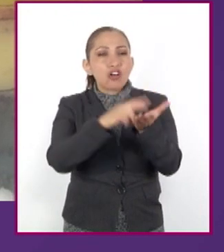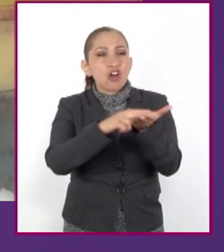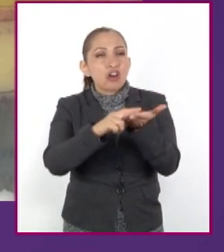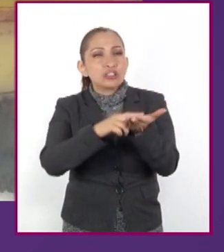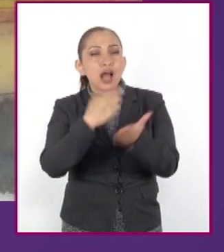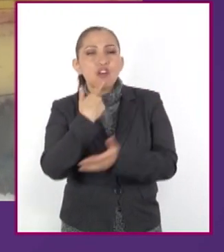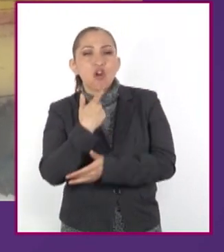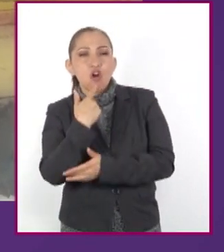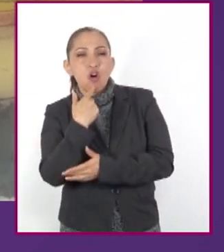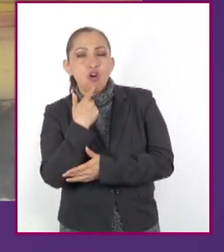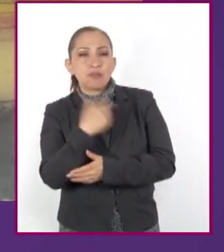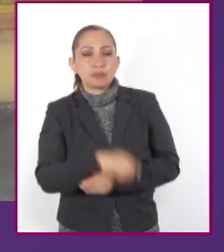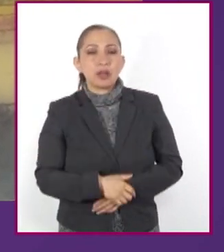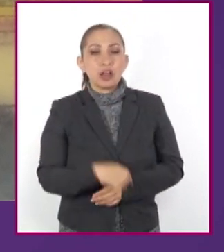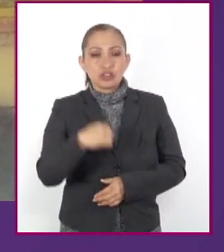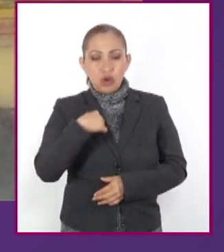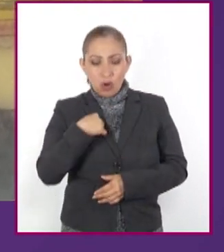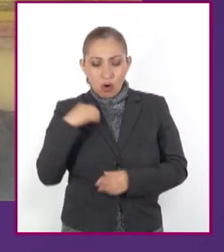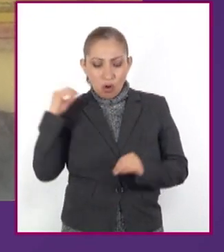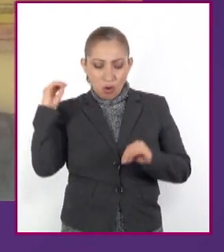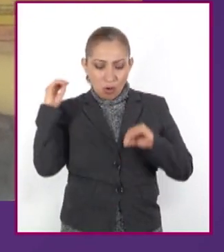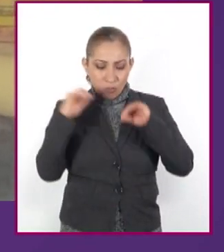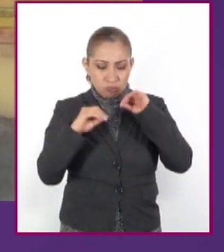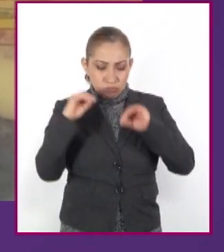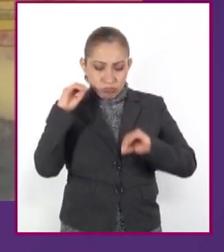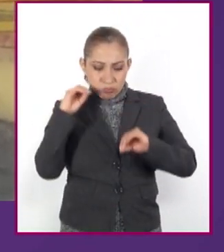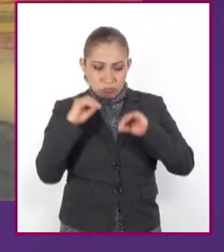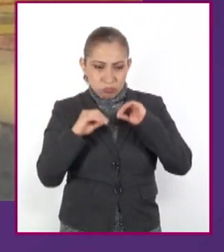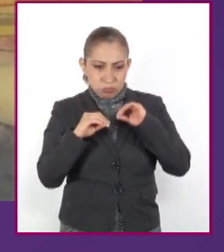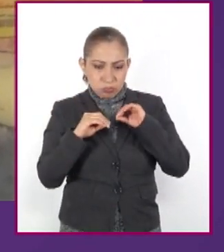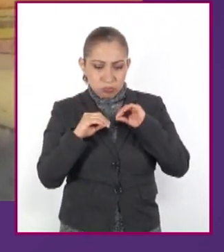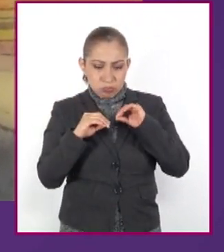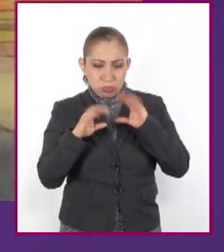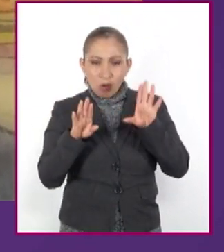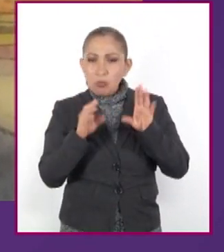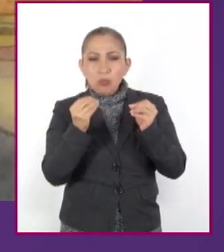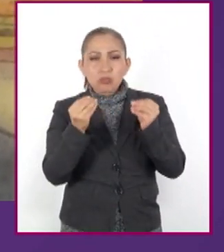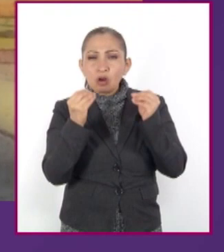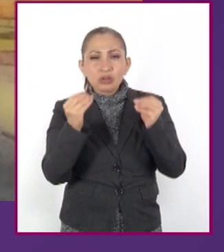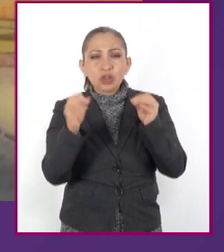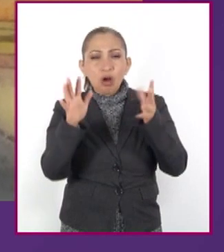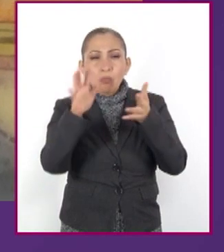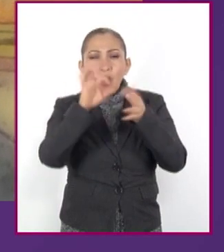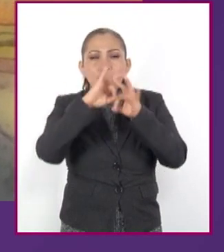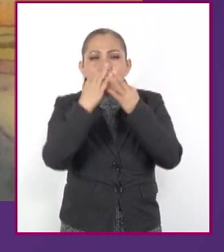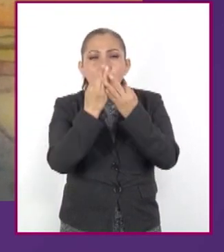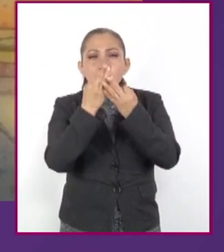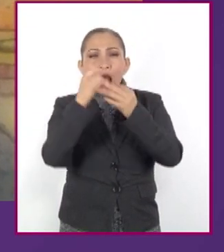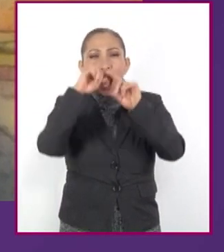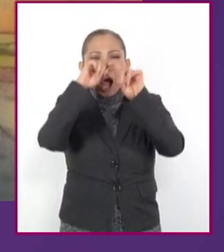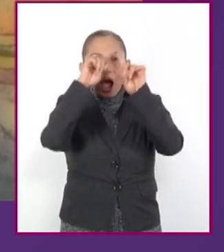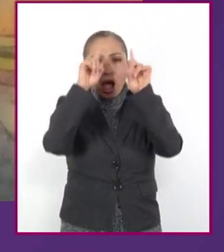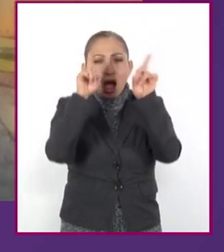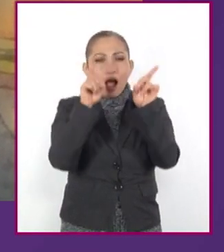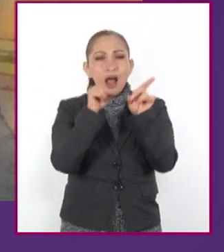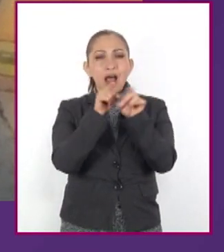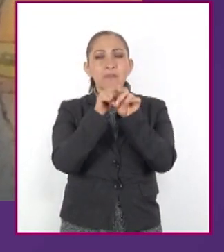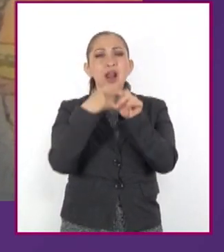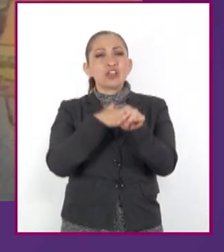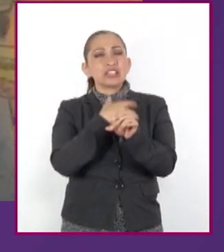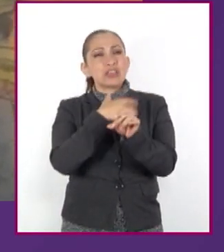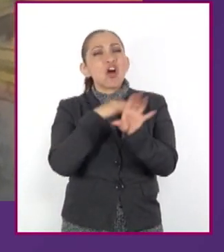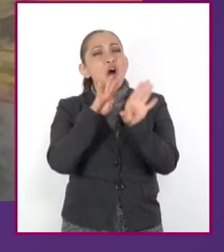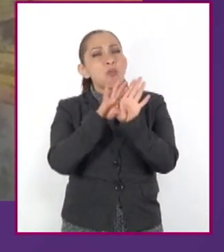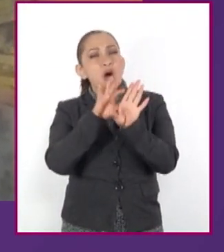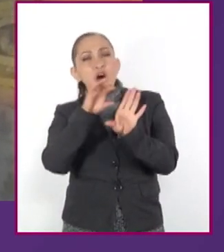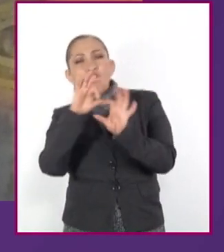rojo. Le daría como... muchos les dan como una forma de corazón, pero yo siento que les